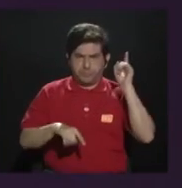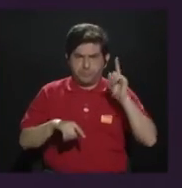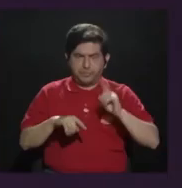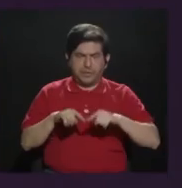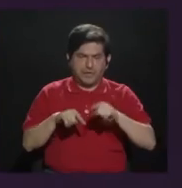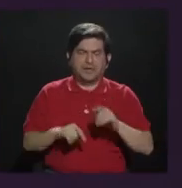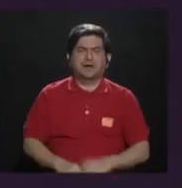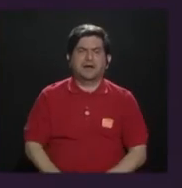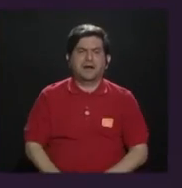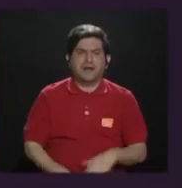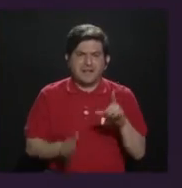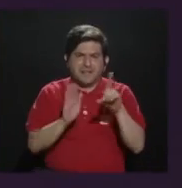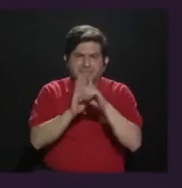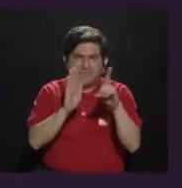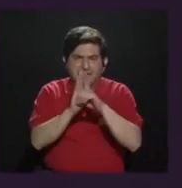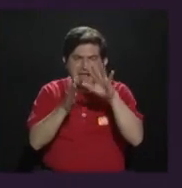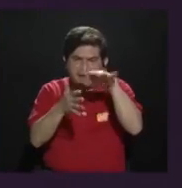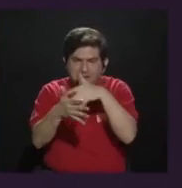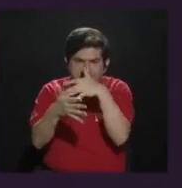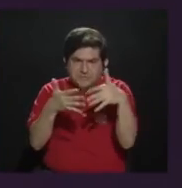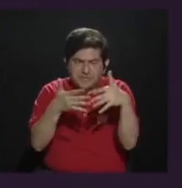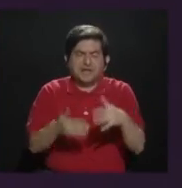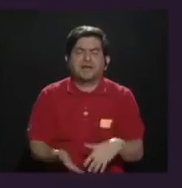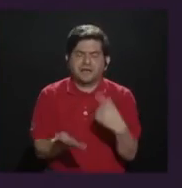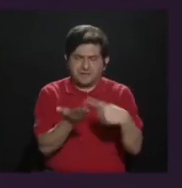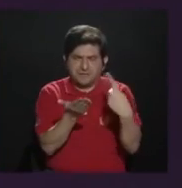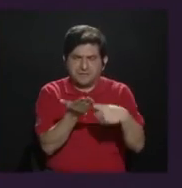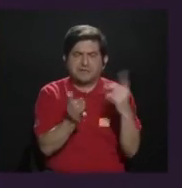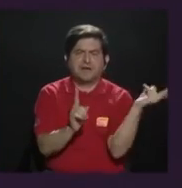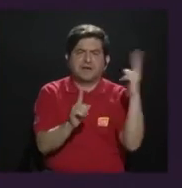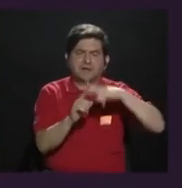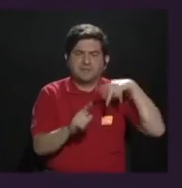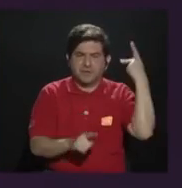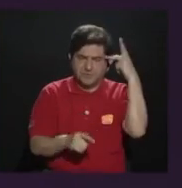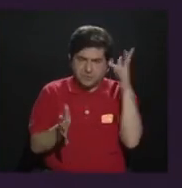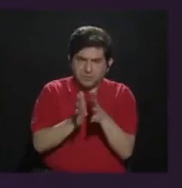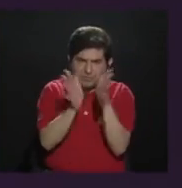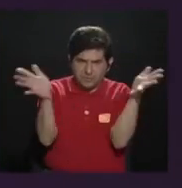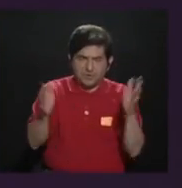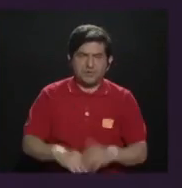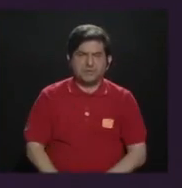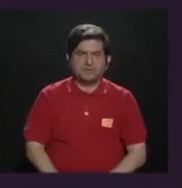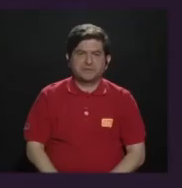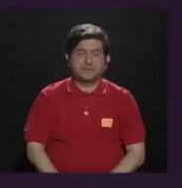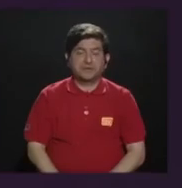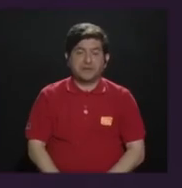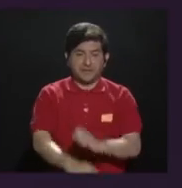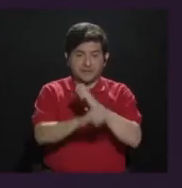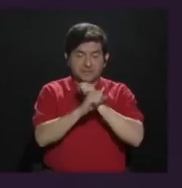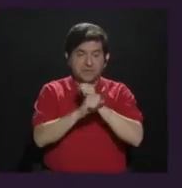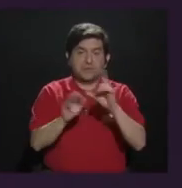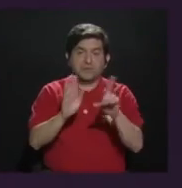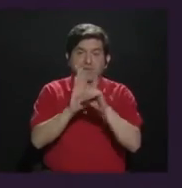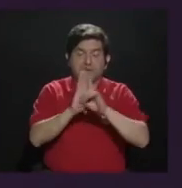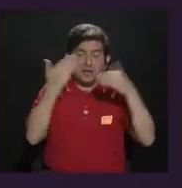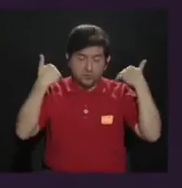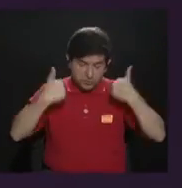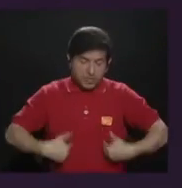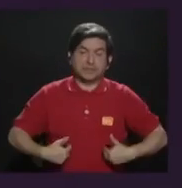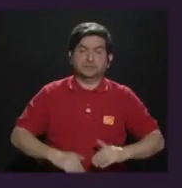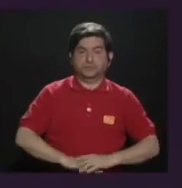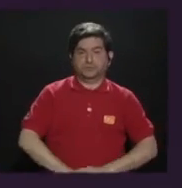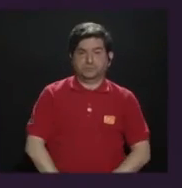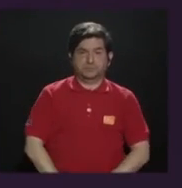en relación a nuestros derechos la ocupan el debate en torno a la aplicación de políticas públicas tendientes a garantizar nuestros derechos humanos.